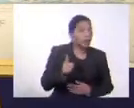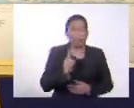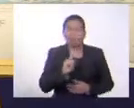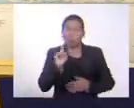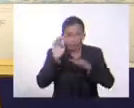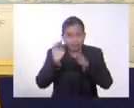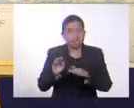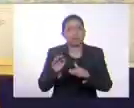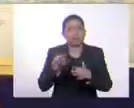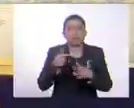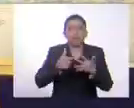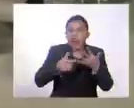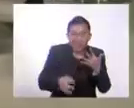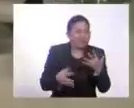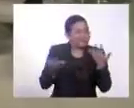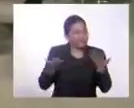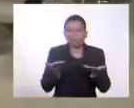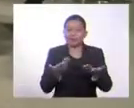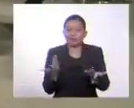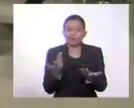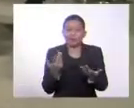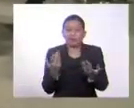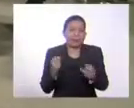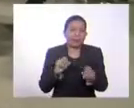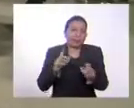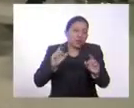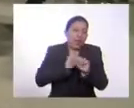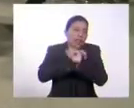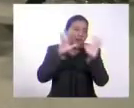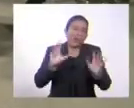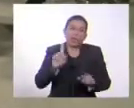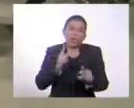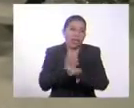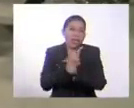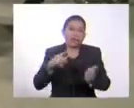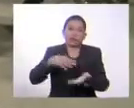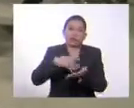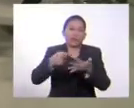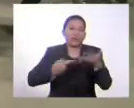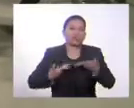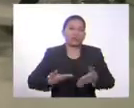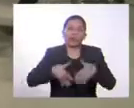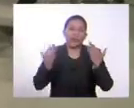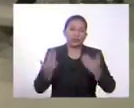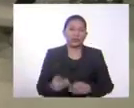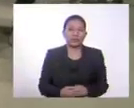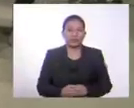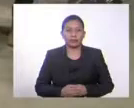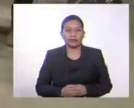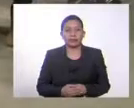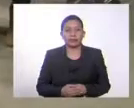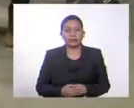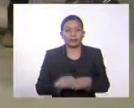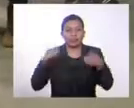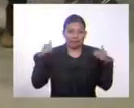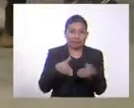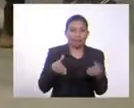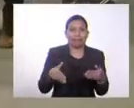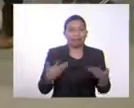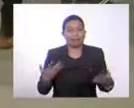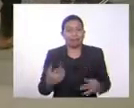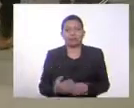los derechos y se concentra el poder. Y en el caso de que el órgano judicial no se